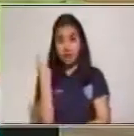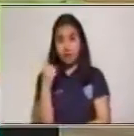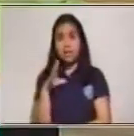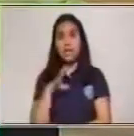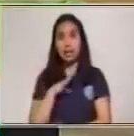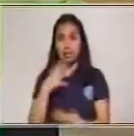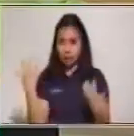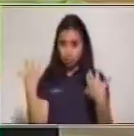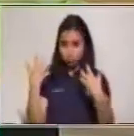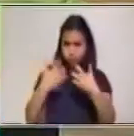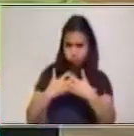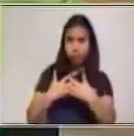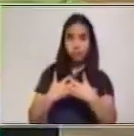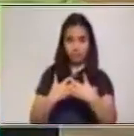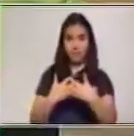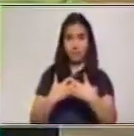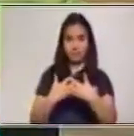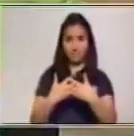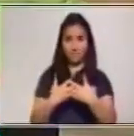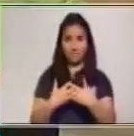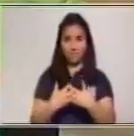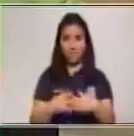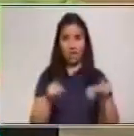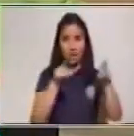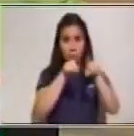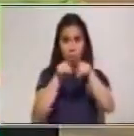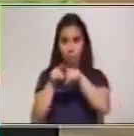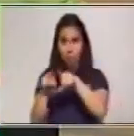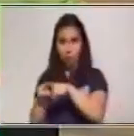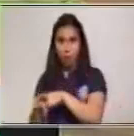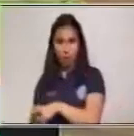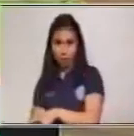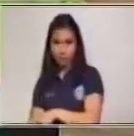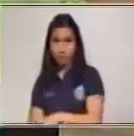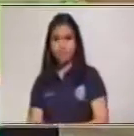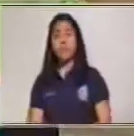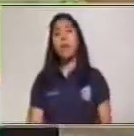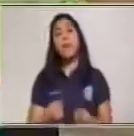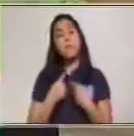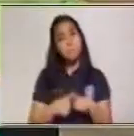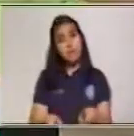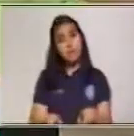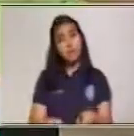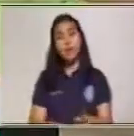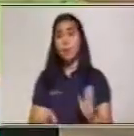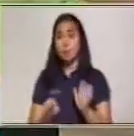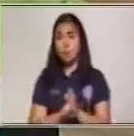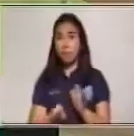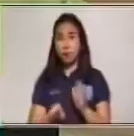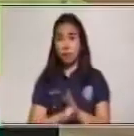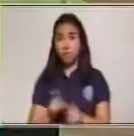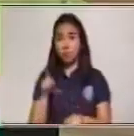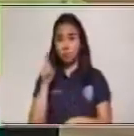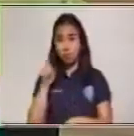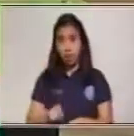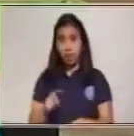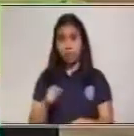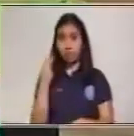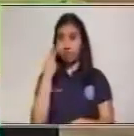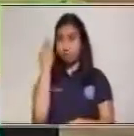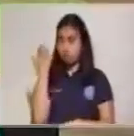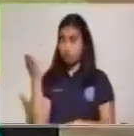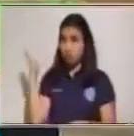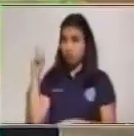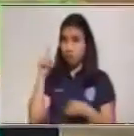estas pautas para poder realizar un organizador, porque dependiendo del tema o de lo que te soliciten tus